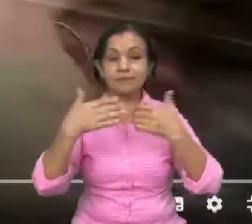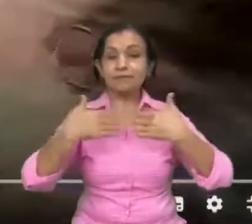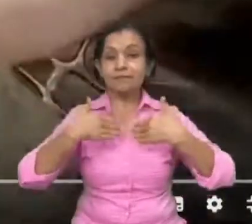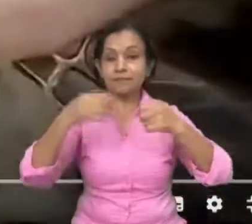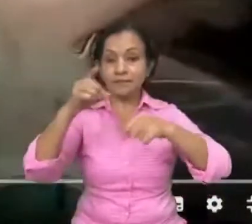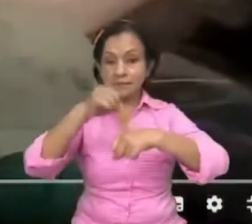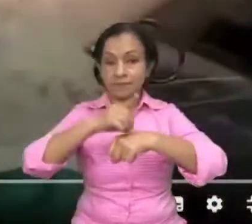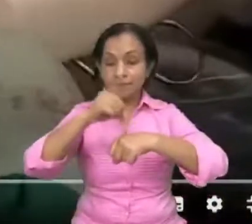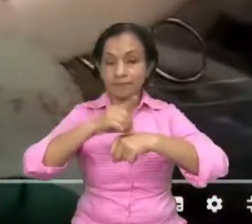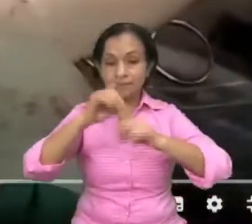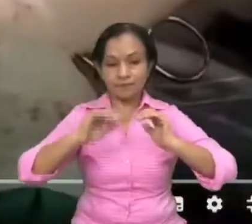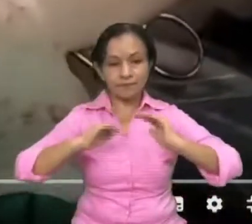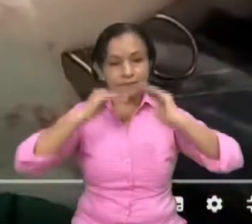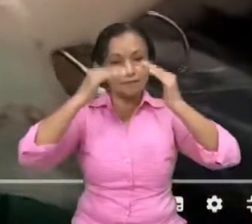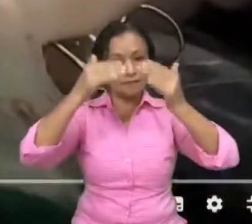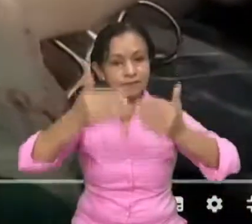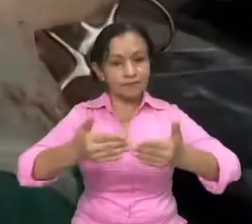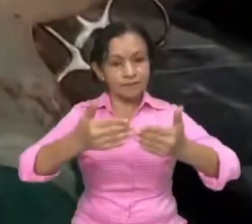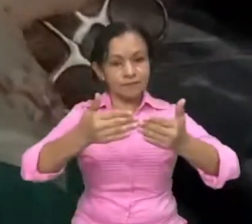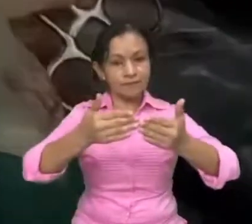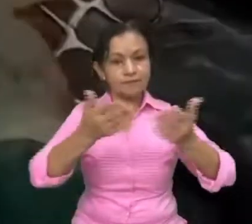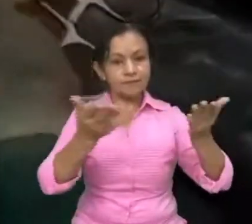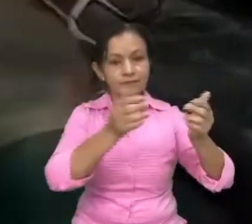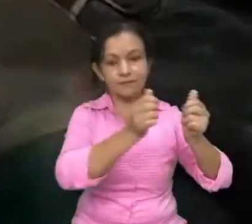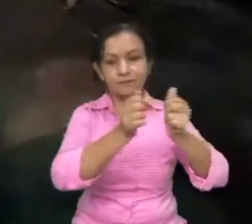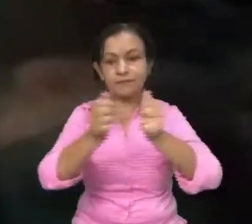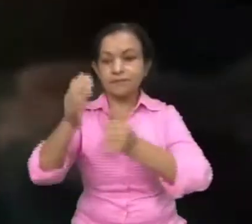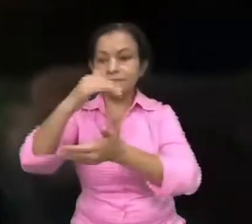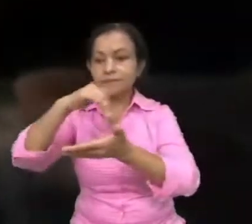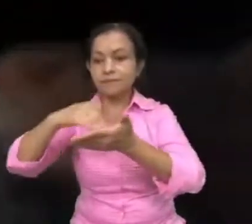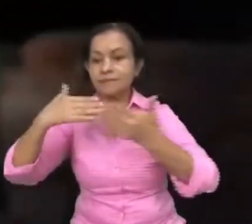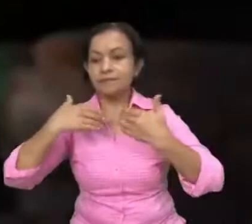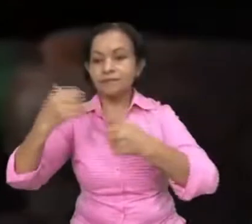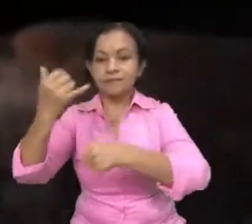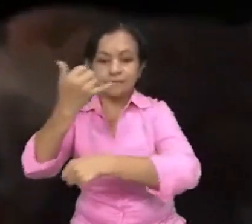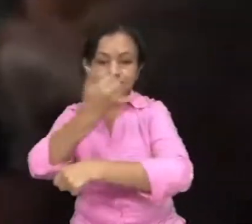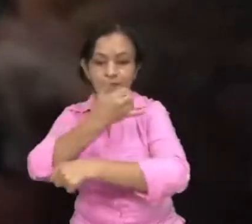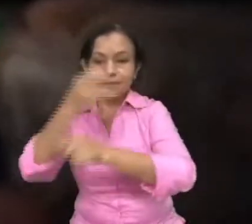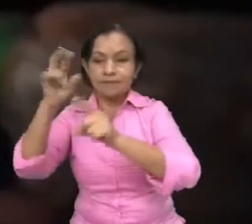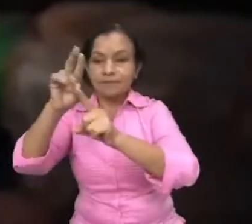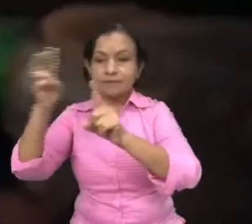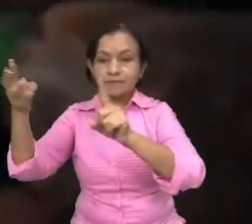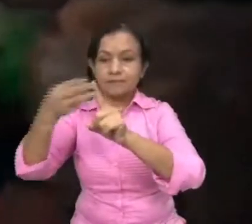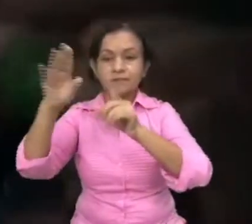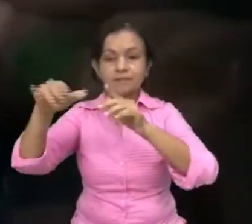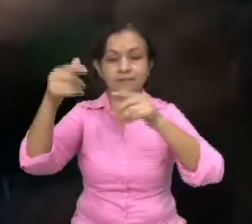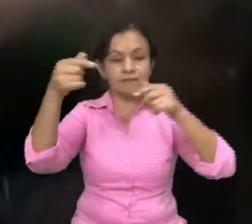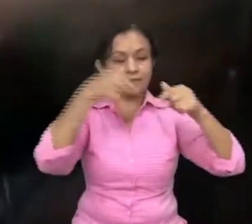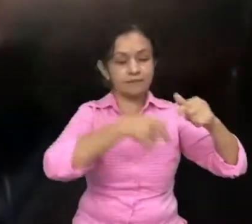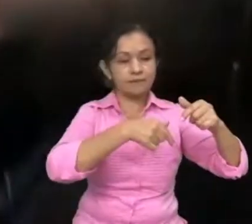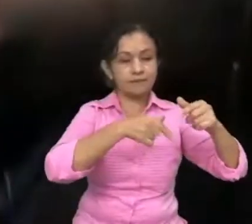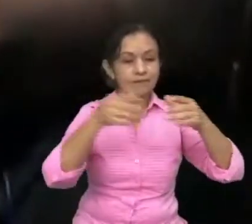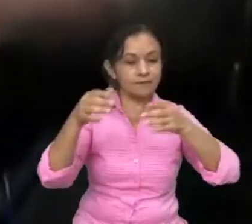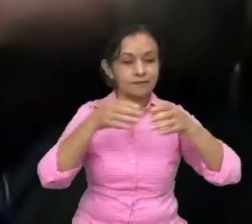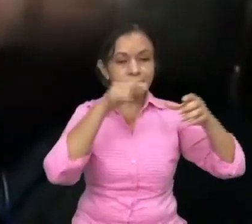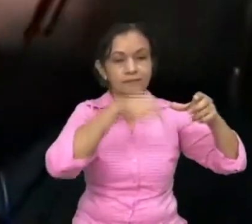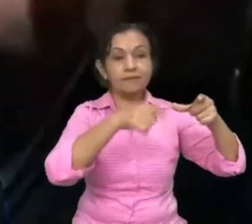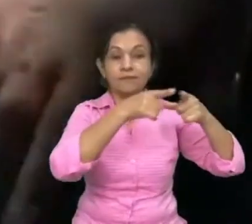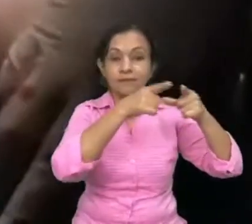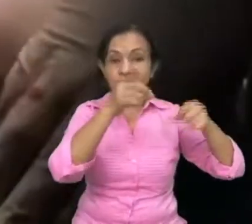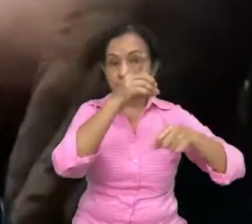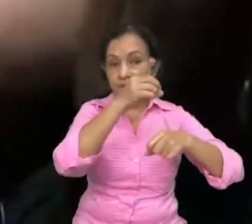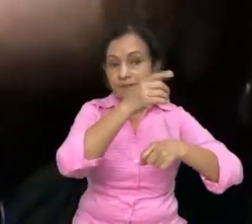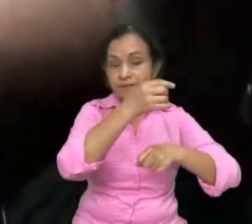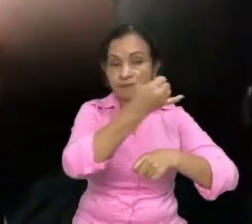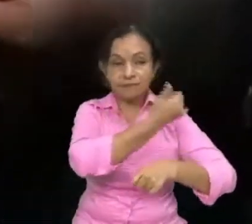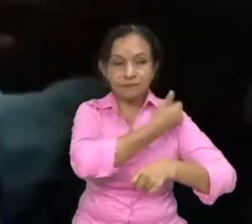salud encontró a la embarazada, la llevó al puesto, del puesto al centro, al hospital y a nuestro centro quirúrgico, y cómo todo este